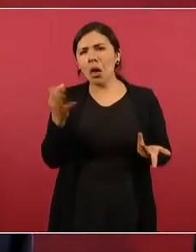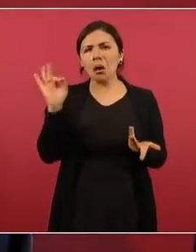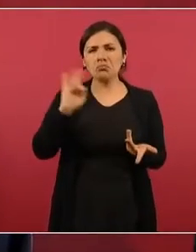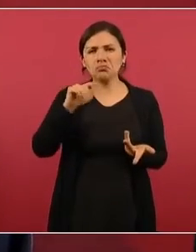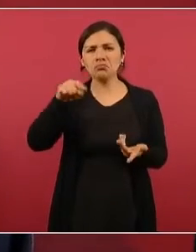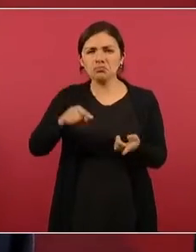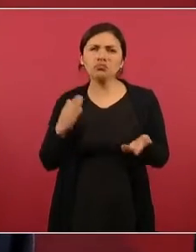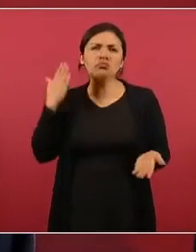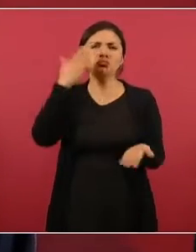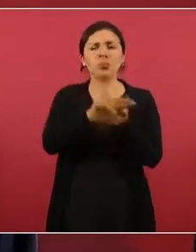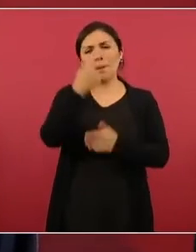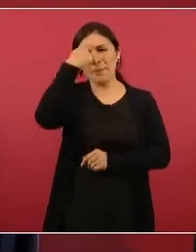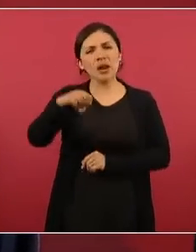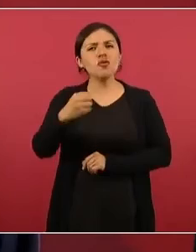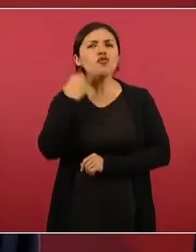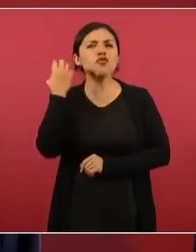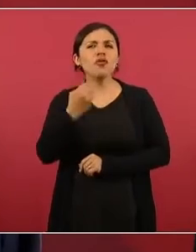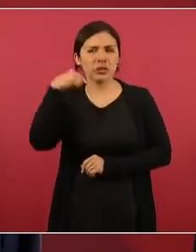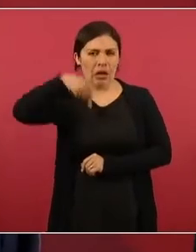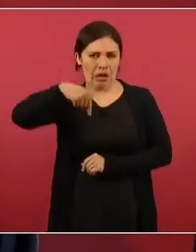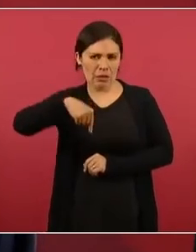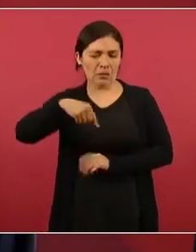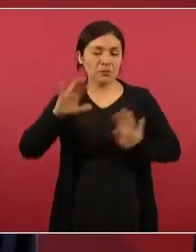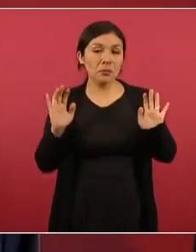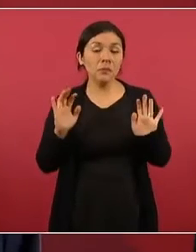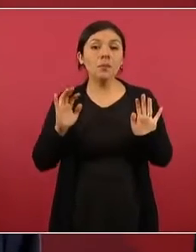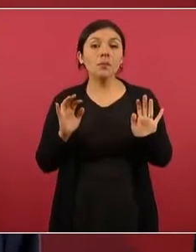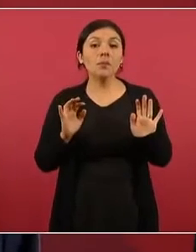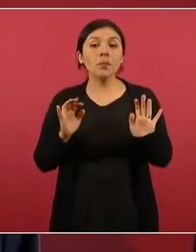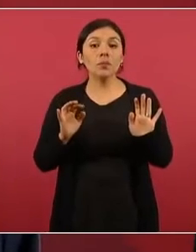una conferencia de prensa